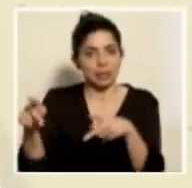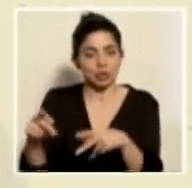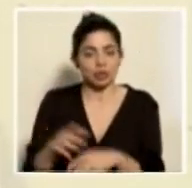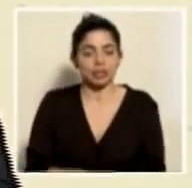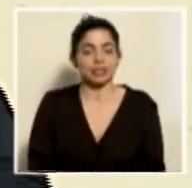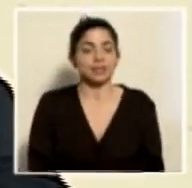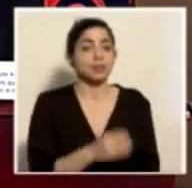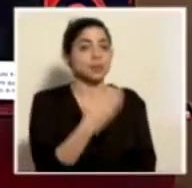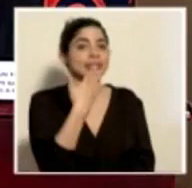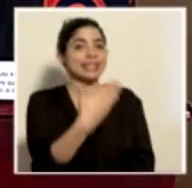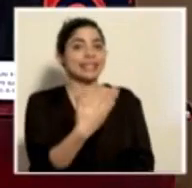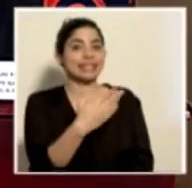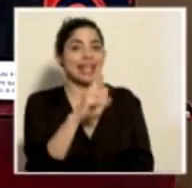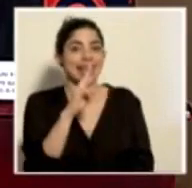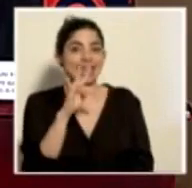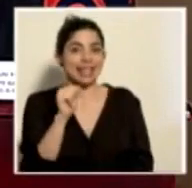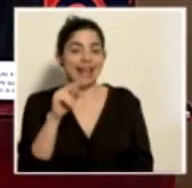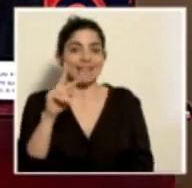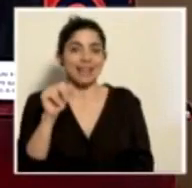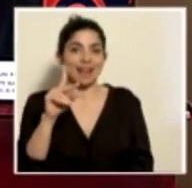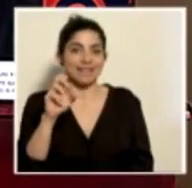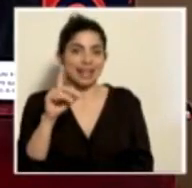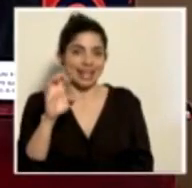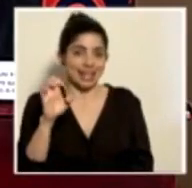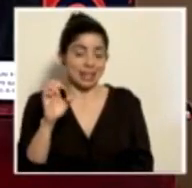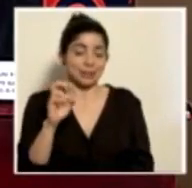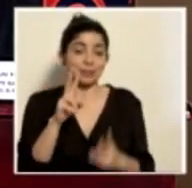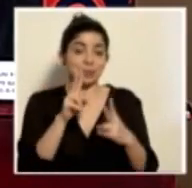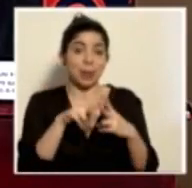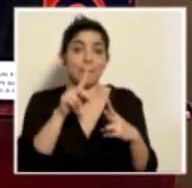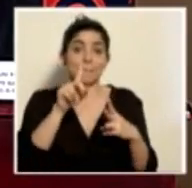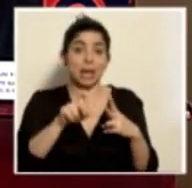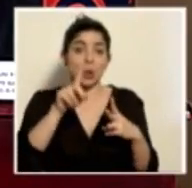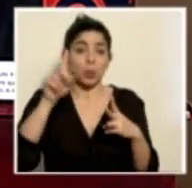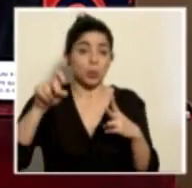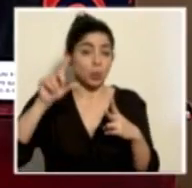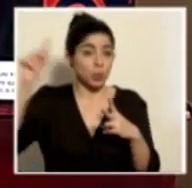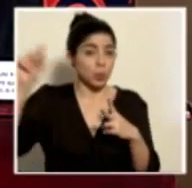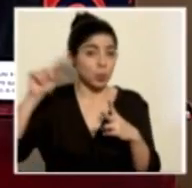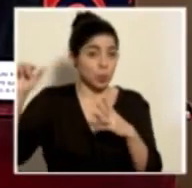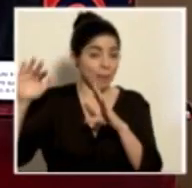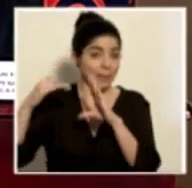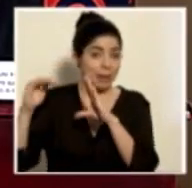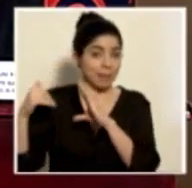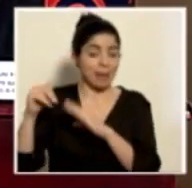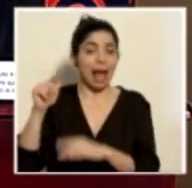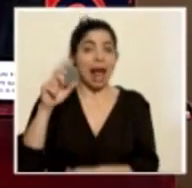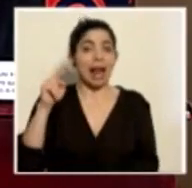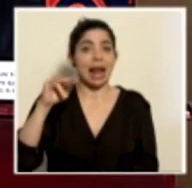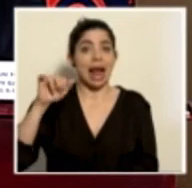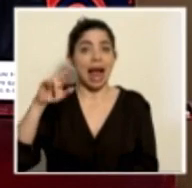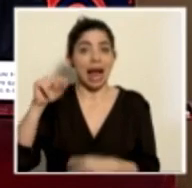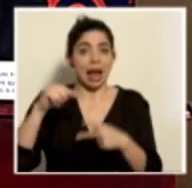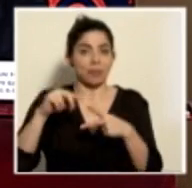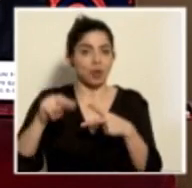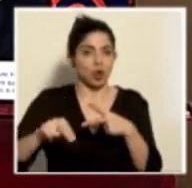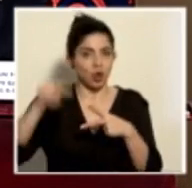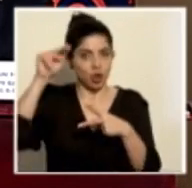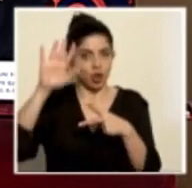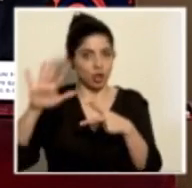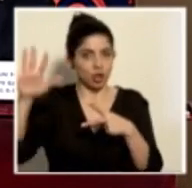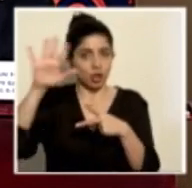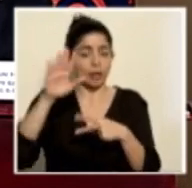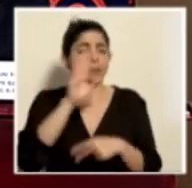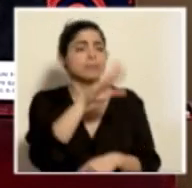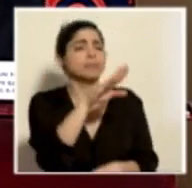Muchas gracias a Rita Valverde. Las dos consultas de medios regionales, Alan Jara de la zona norte. Doctor